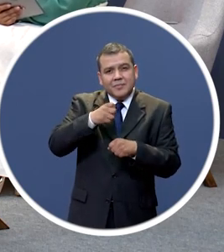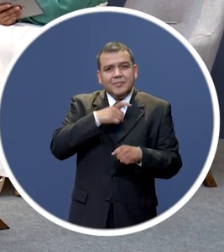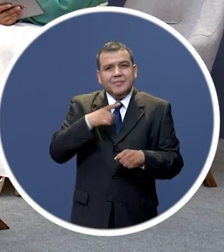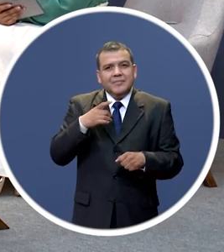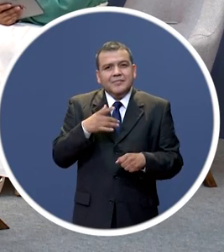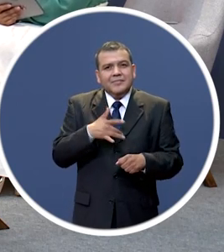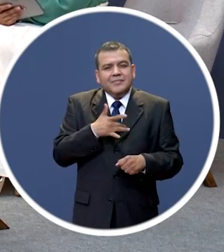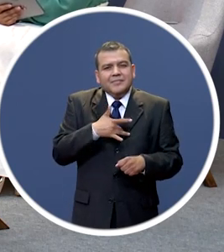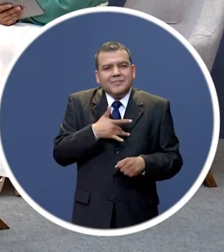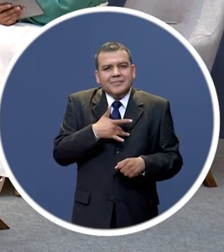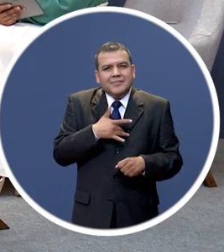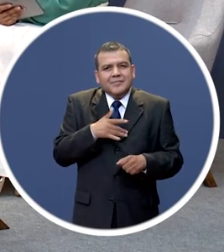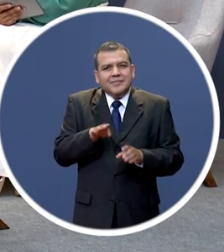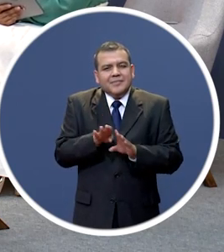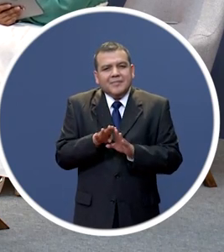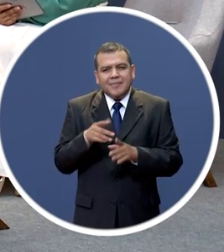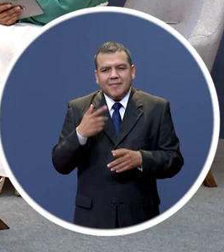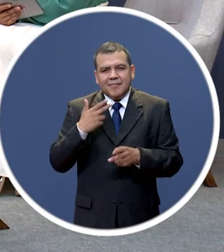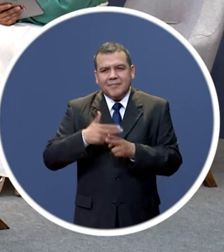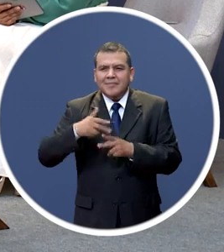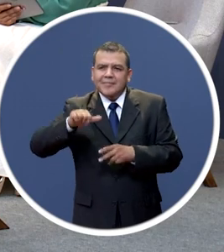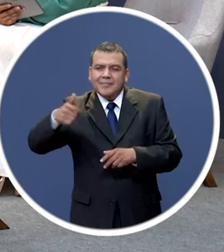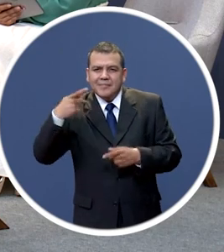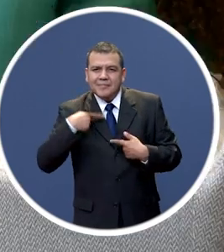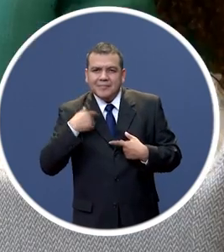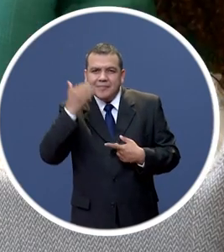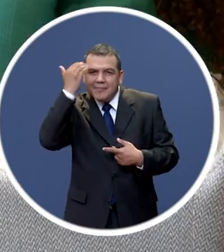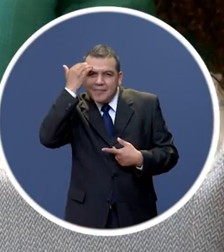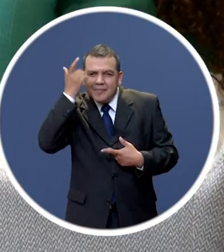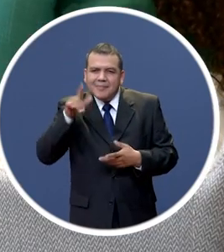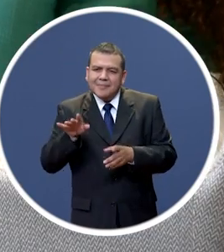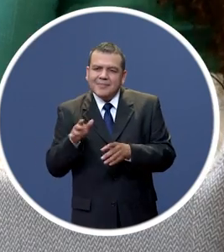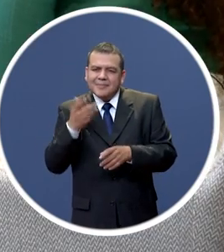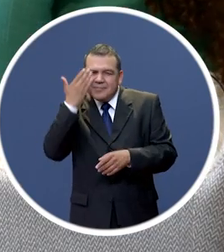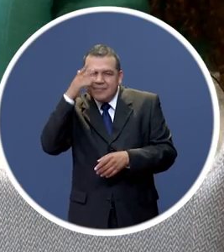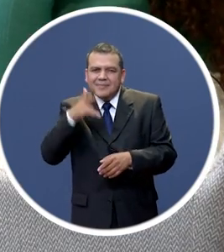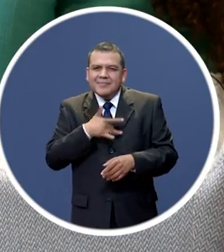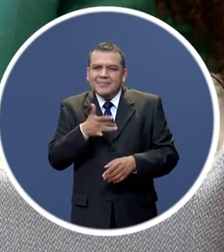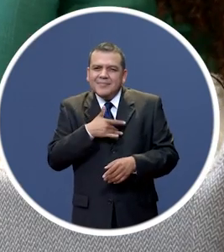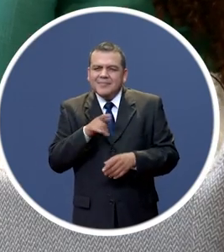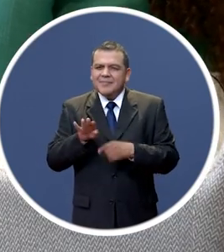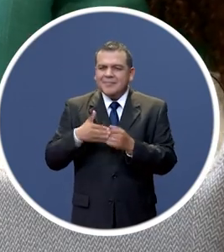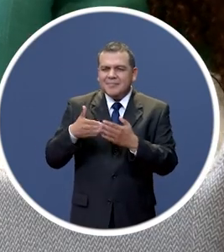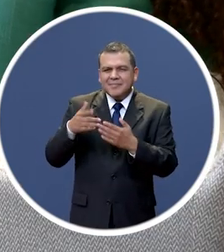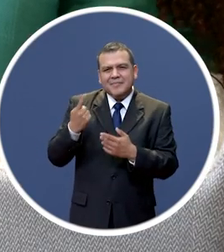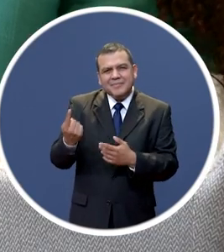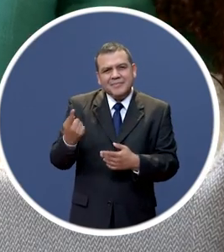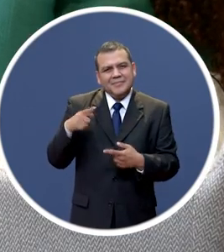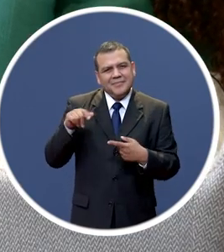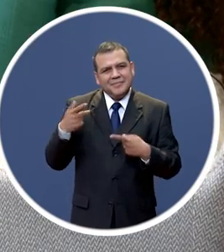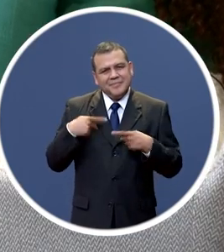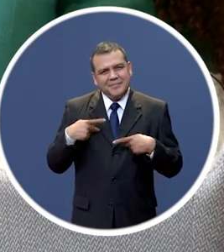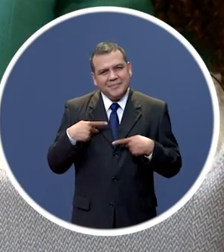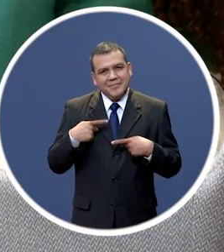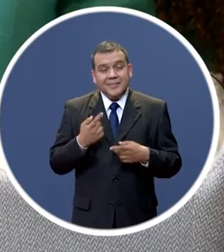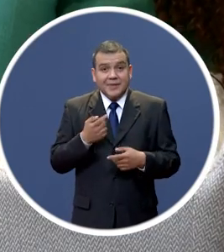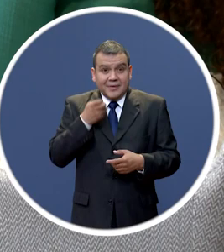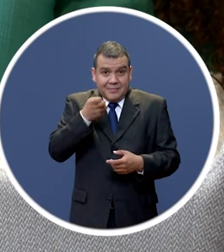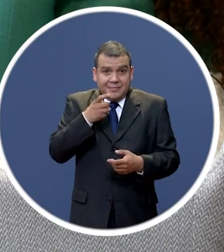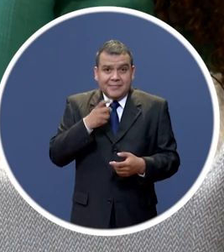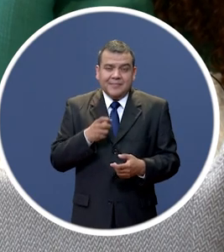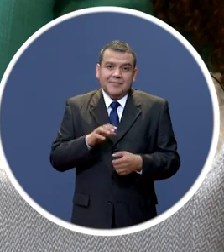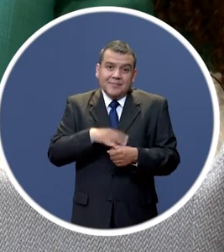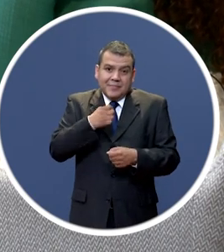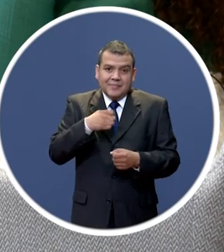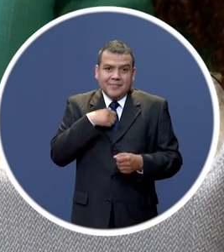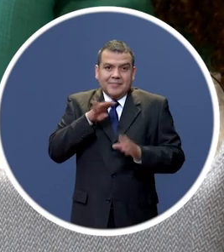de esa sensibilidad hacia el otro y de las necesidades del otro, de la manera de ser del otro. Y en ese contexto yo creo que